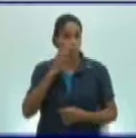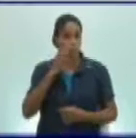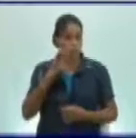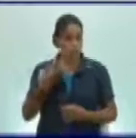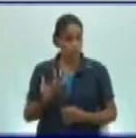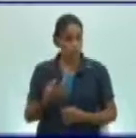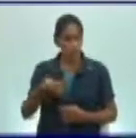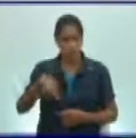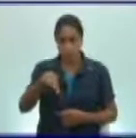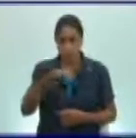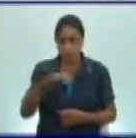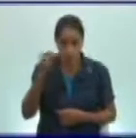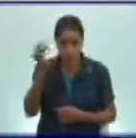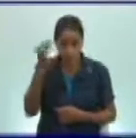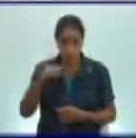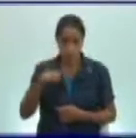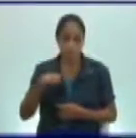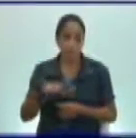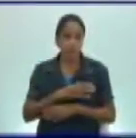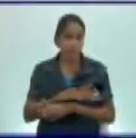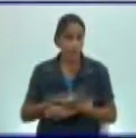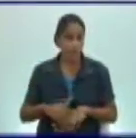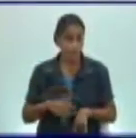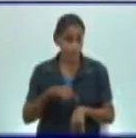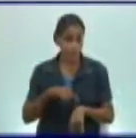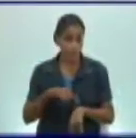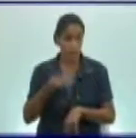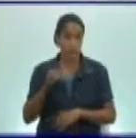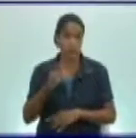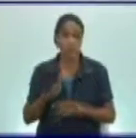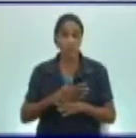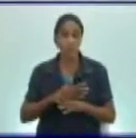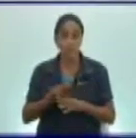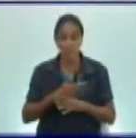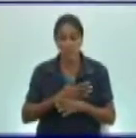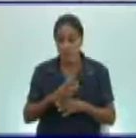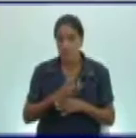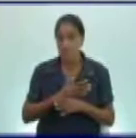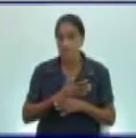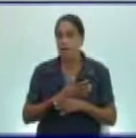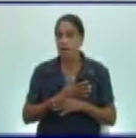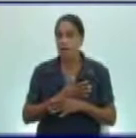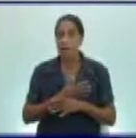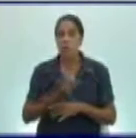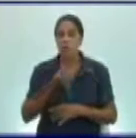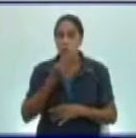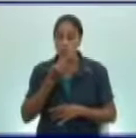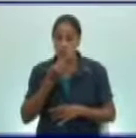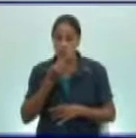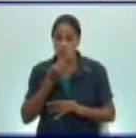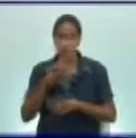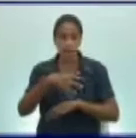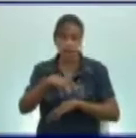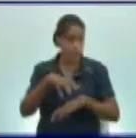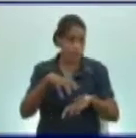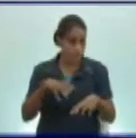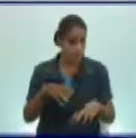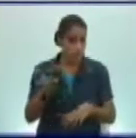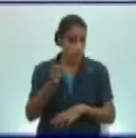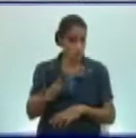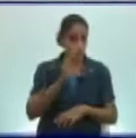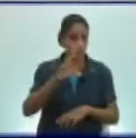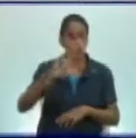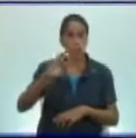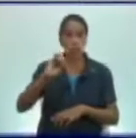ustedes tengan en cuenta ya desde ahora las diferencias que pueden irse planteando entre los animales no cordados